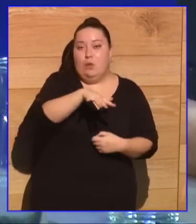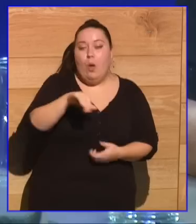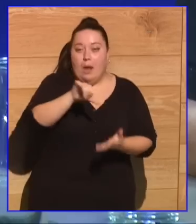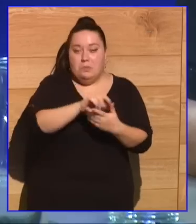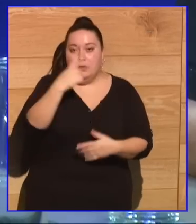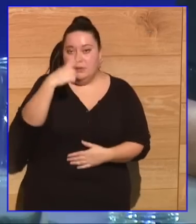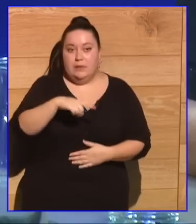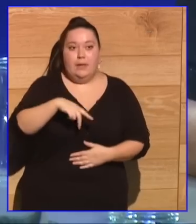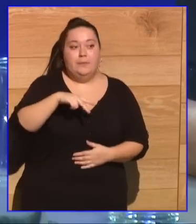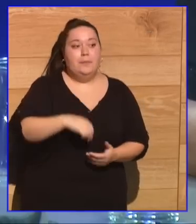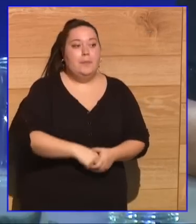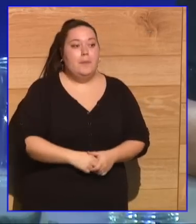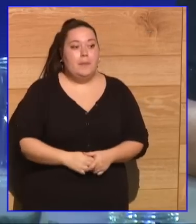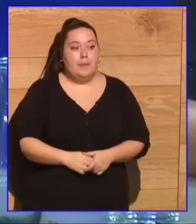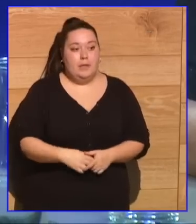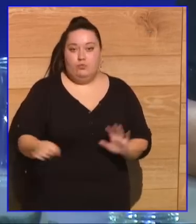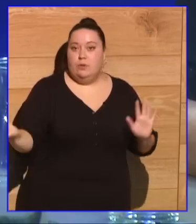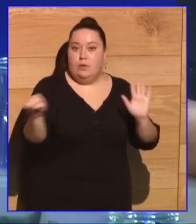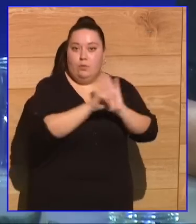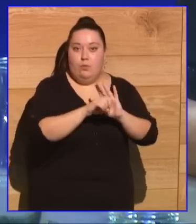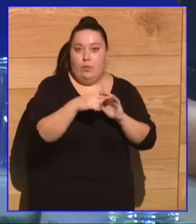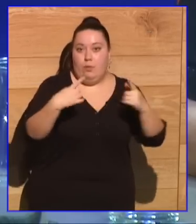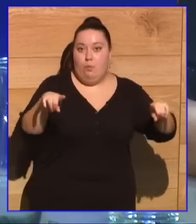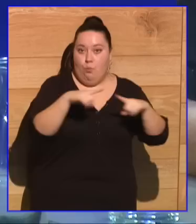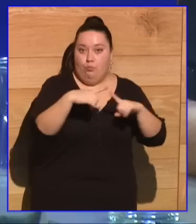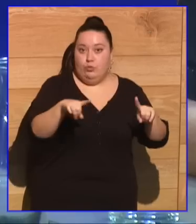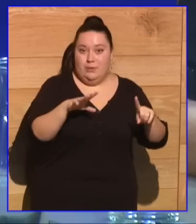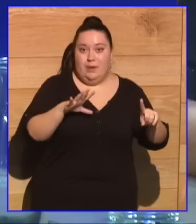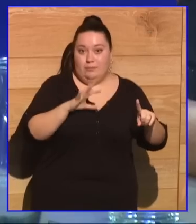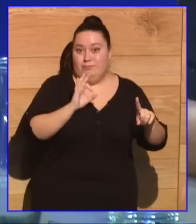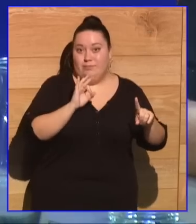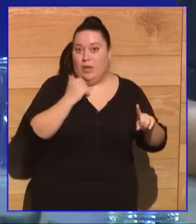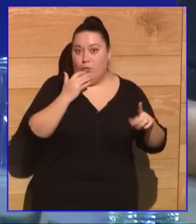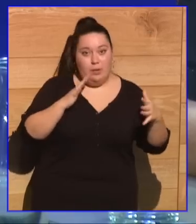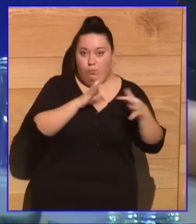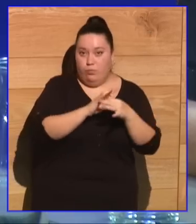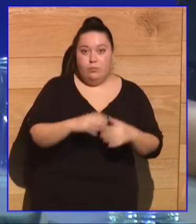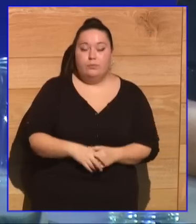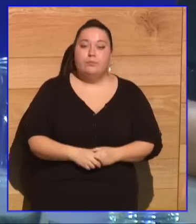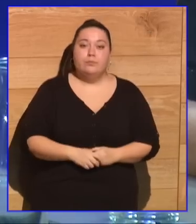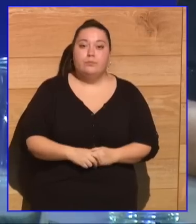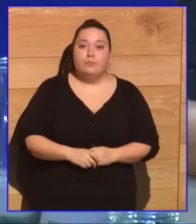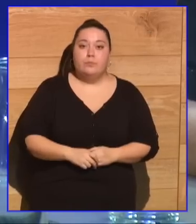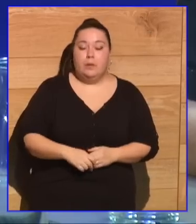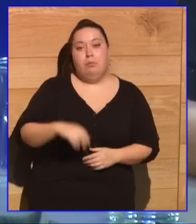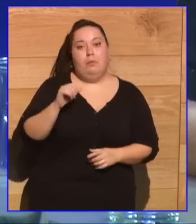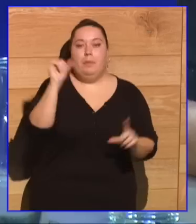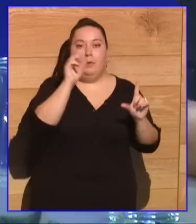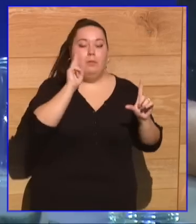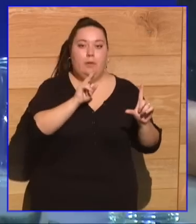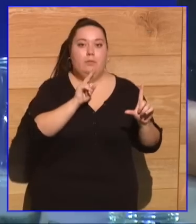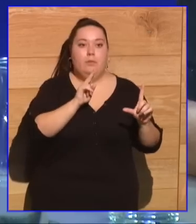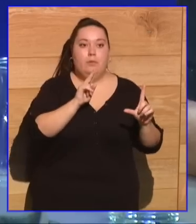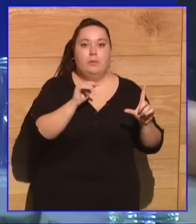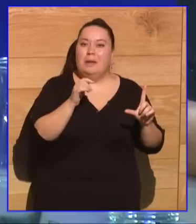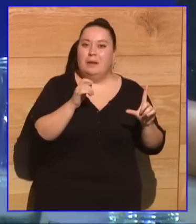mí Nueva Orleans es un icono de los lugares con música. Claro. Los lugares musicales por antonomasia, Nueva Orleans. Y entonces empecé a ver la película y no aparece